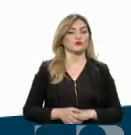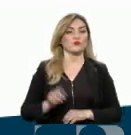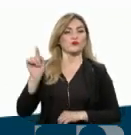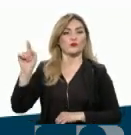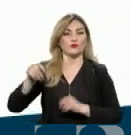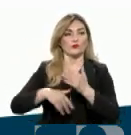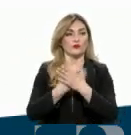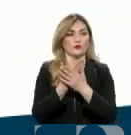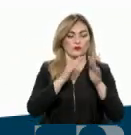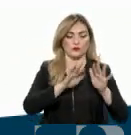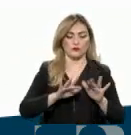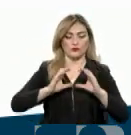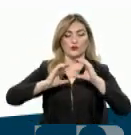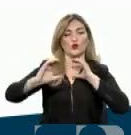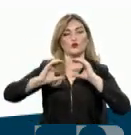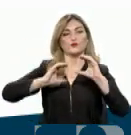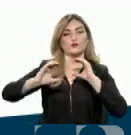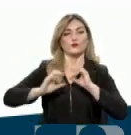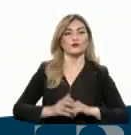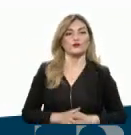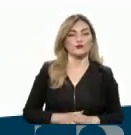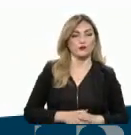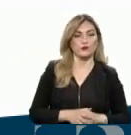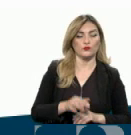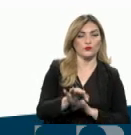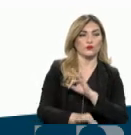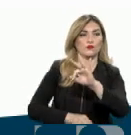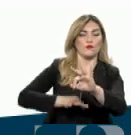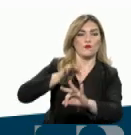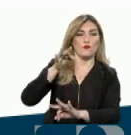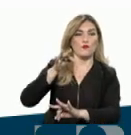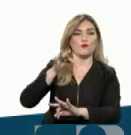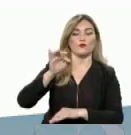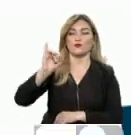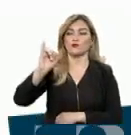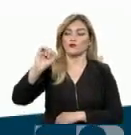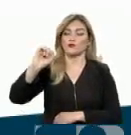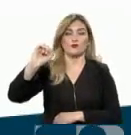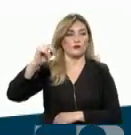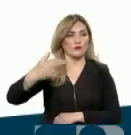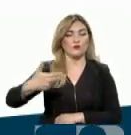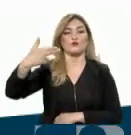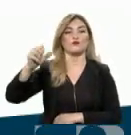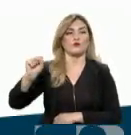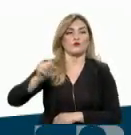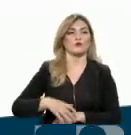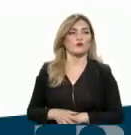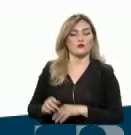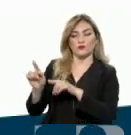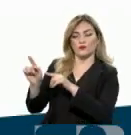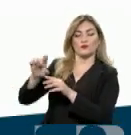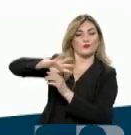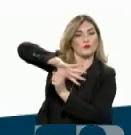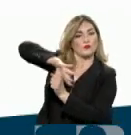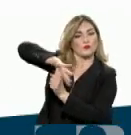Caridad Vela es la nueva secretaria de Comunicación en reemplazo de Gustavo Ich. Luis Gallegos, el embajador